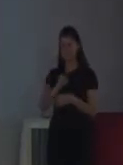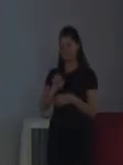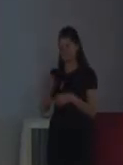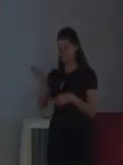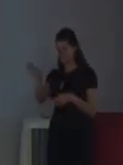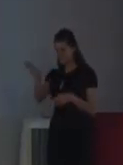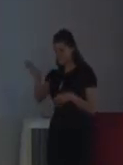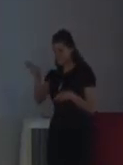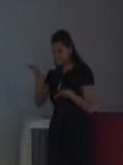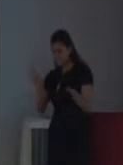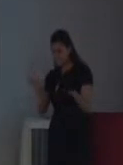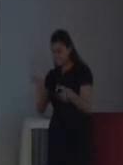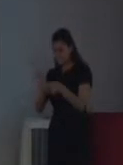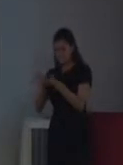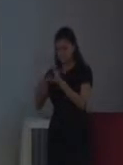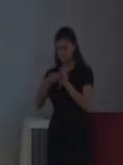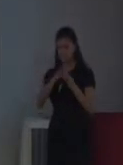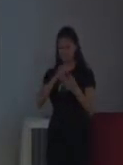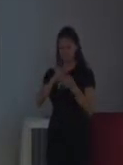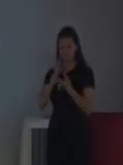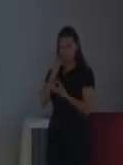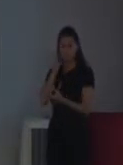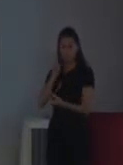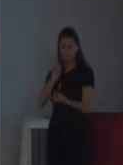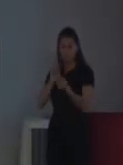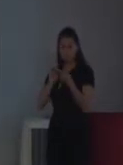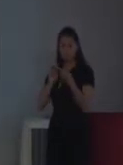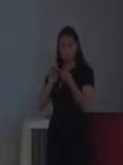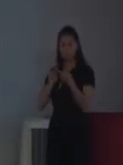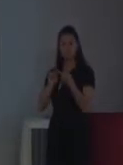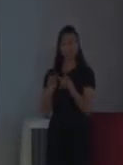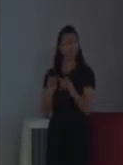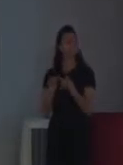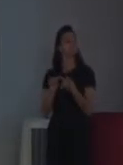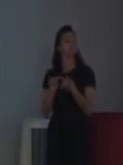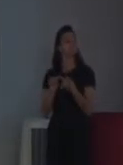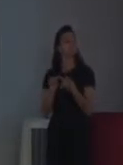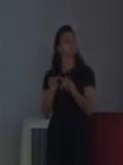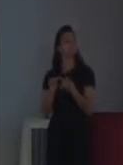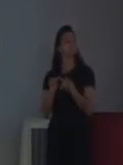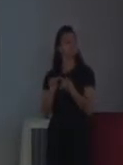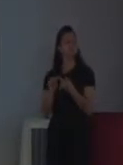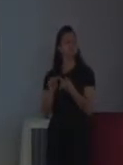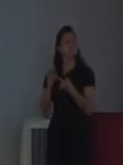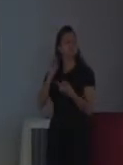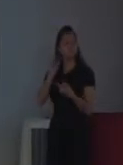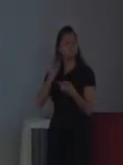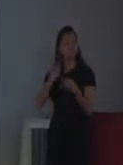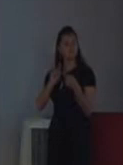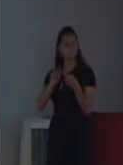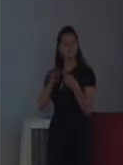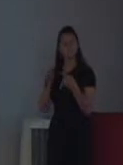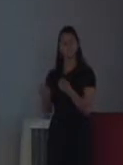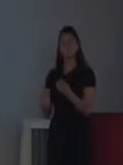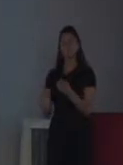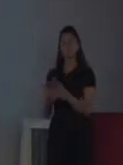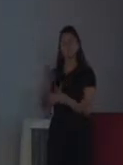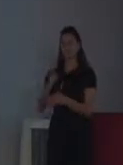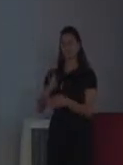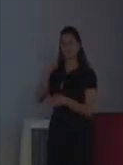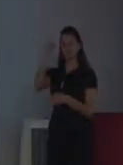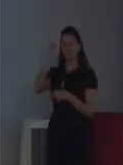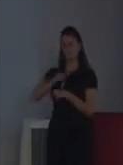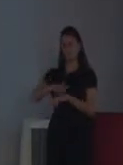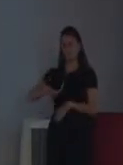la finalidad, ¿sí?, de surtir una política pública